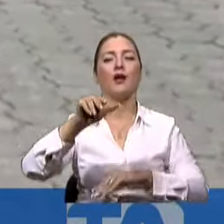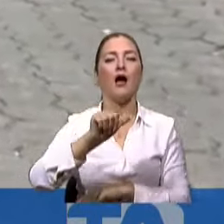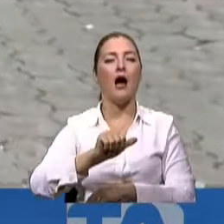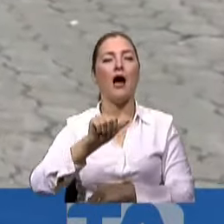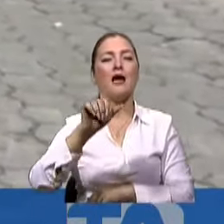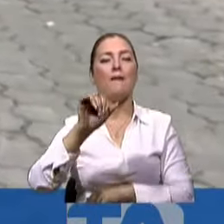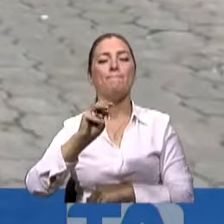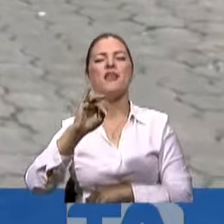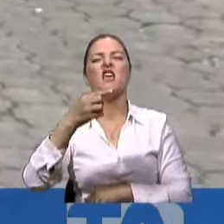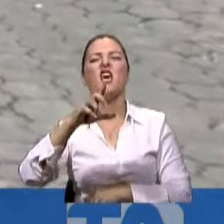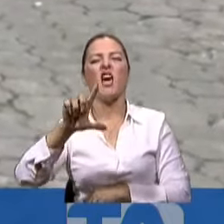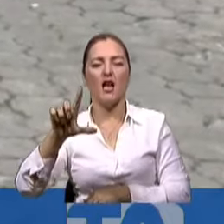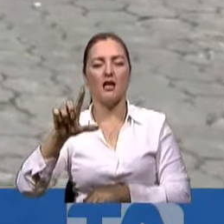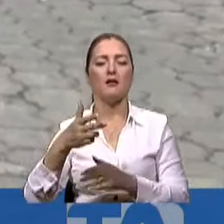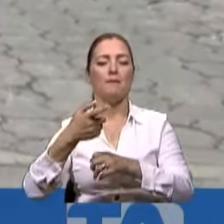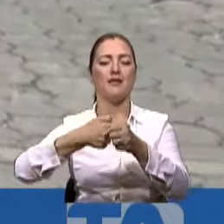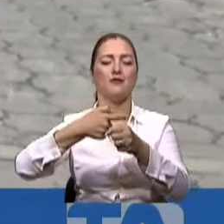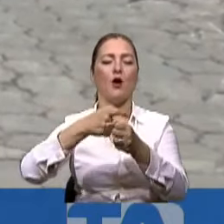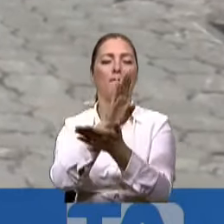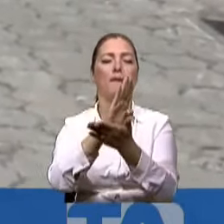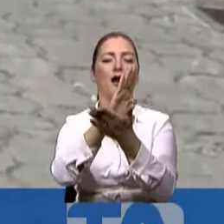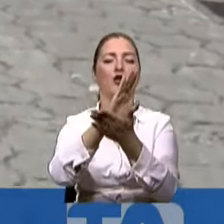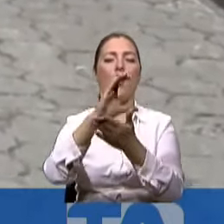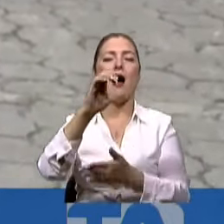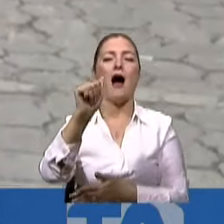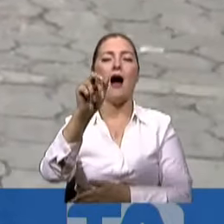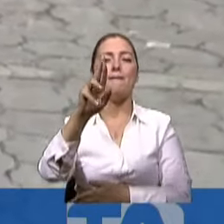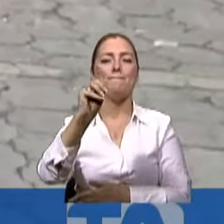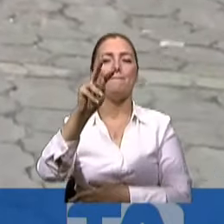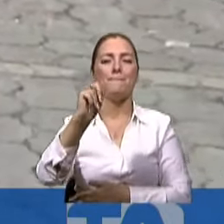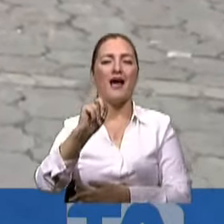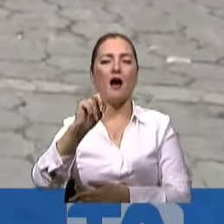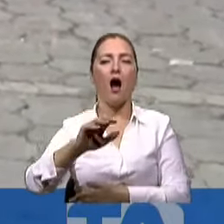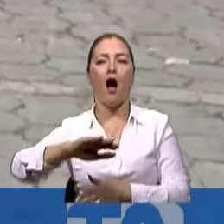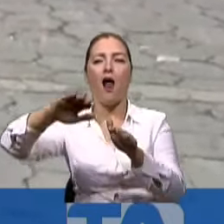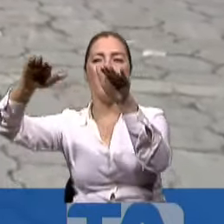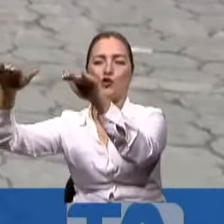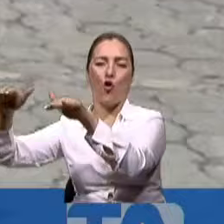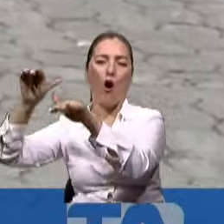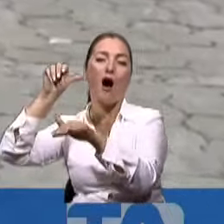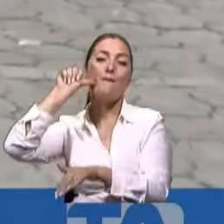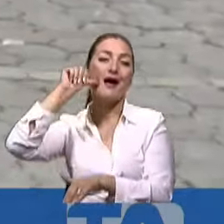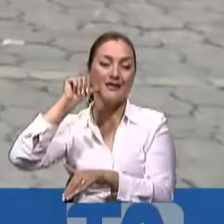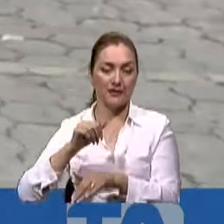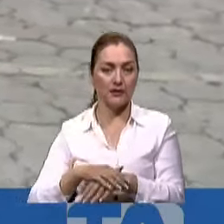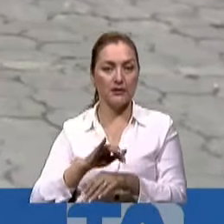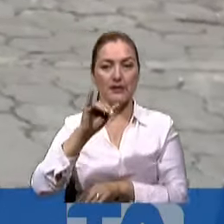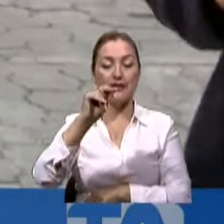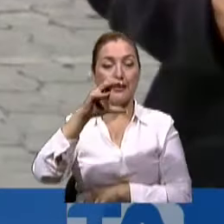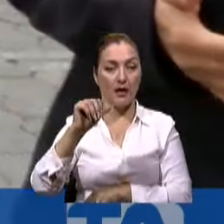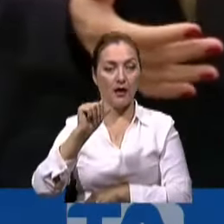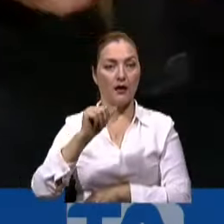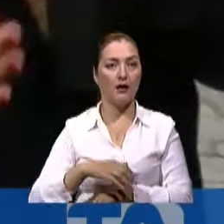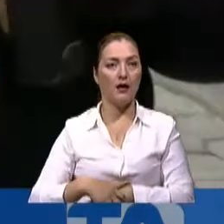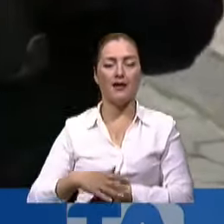de Anagáez, aquí específicamente en el barrio Carmen Alto, en Amagasí del Inca, en el norte de la ciudad. Es importante que